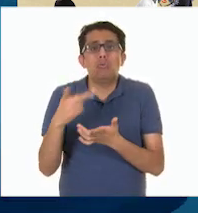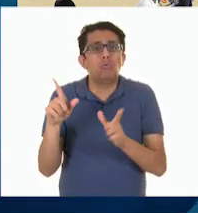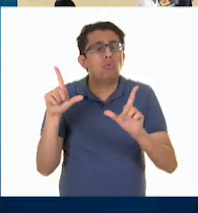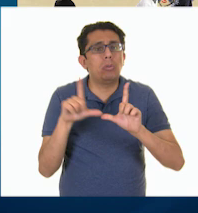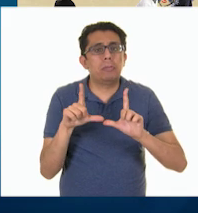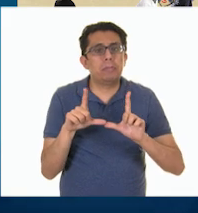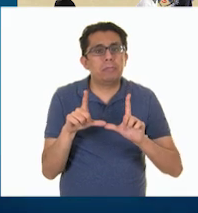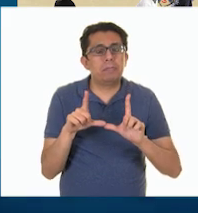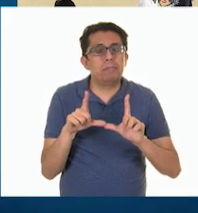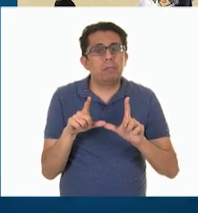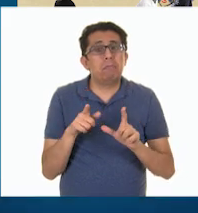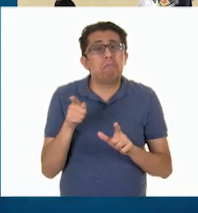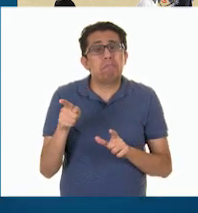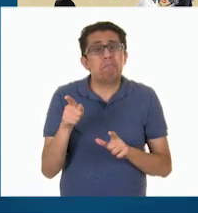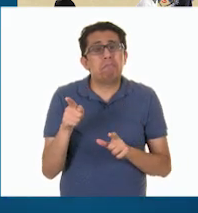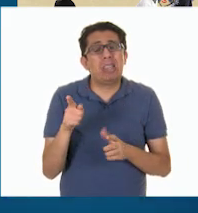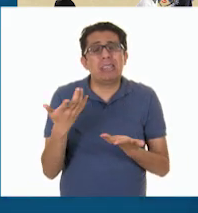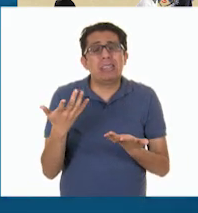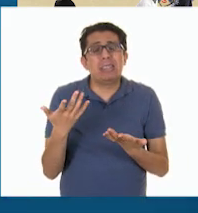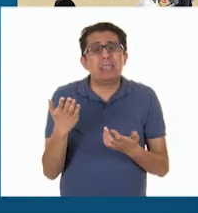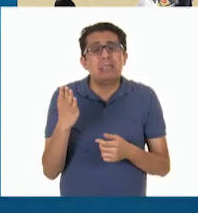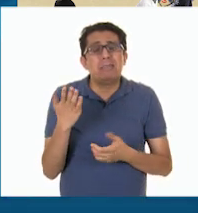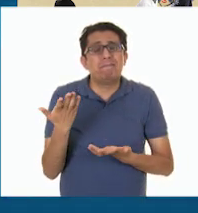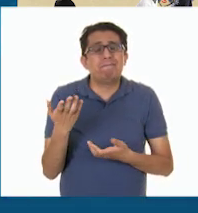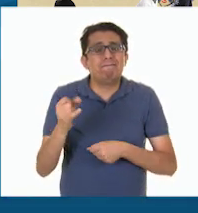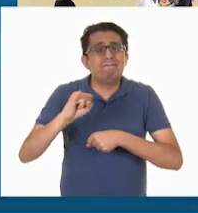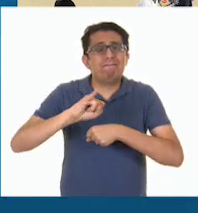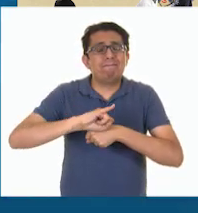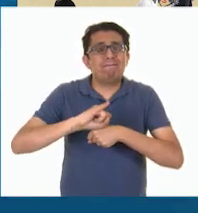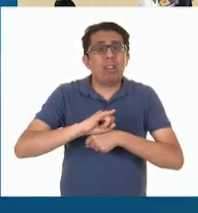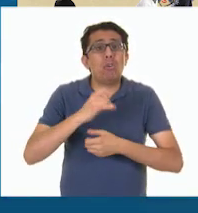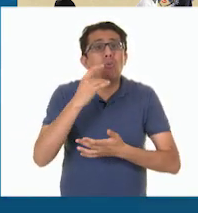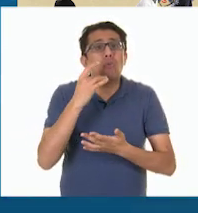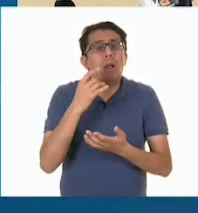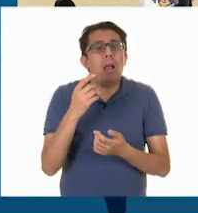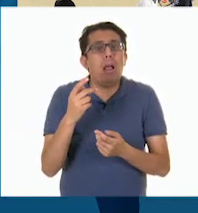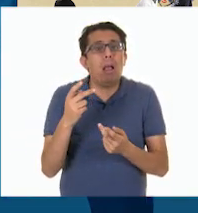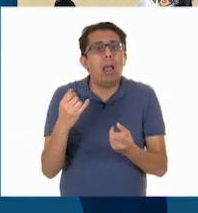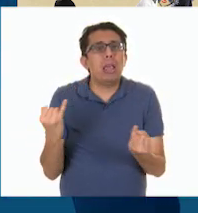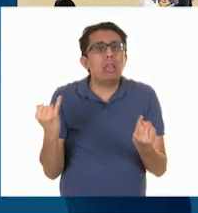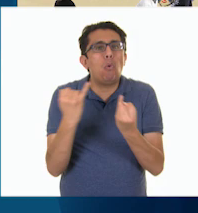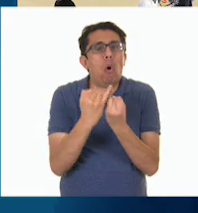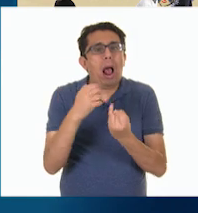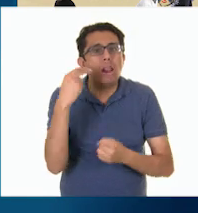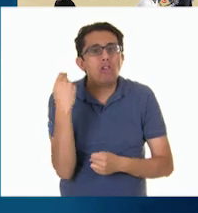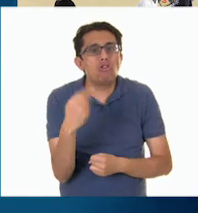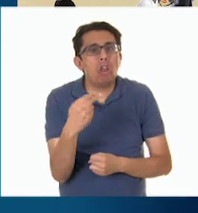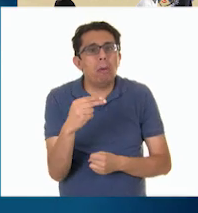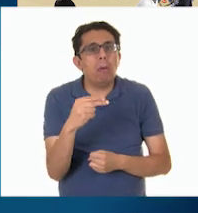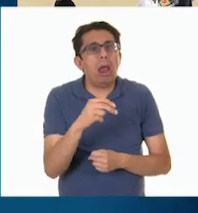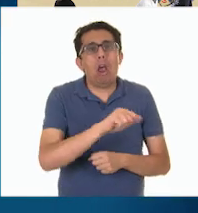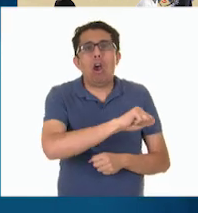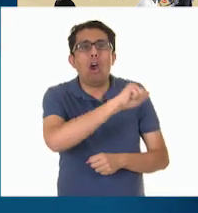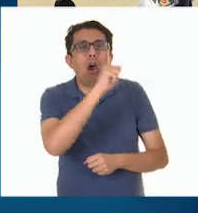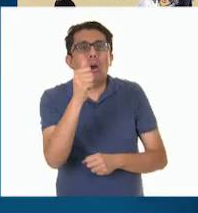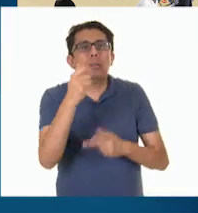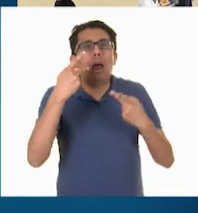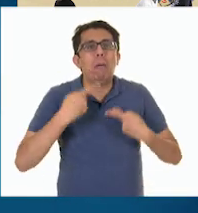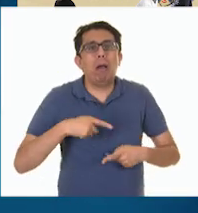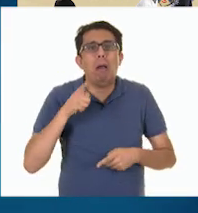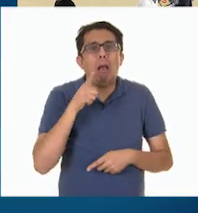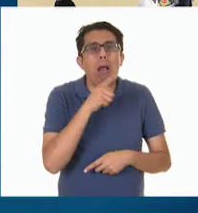la que, para su mala suerte, llevaba los mismos nombres y apellidos que los de la persona que había cometido el